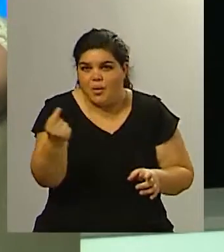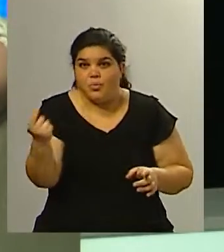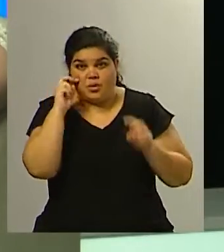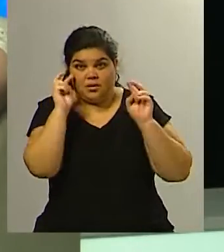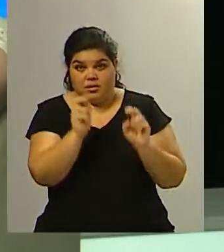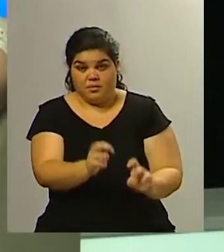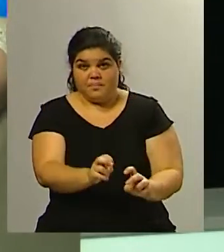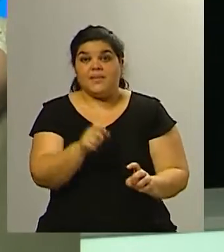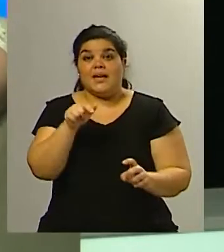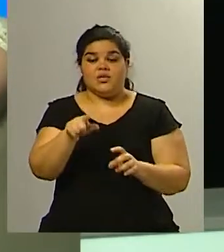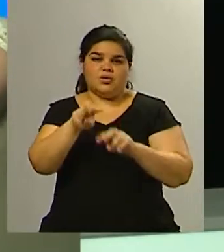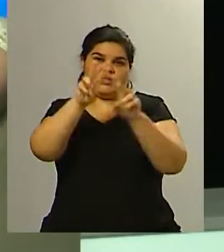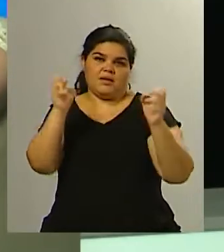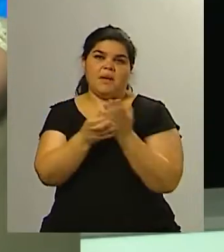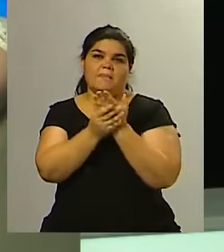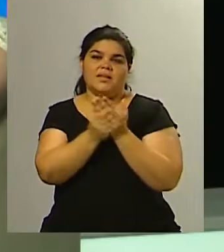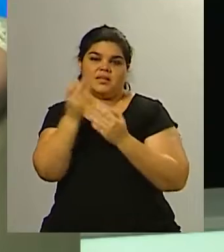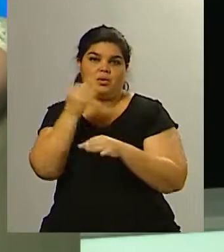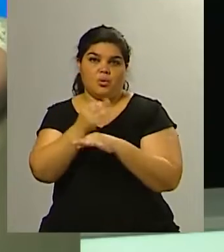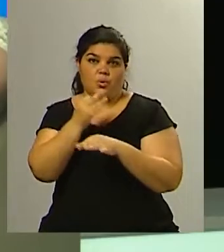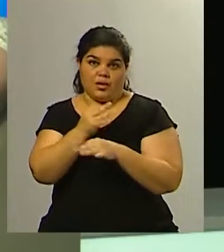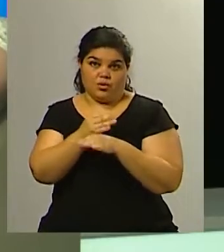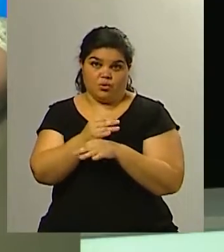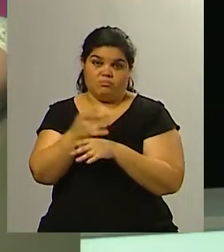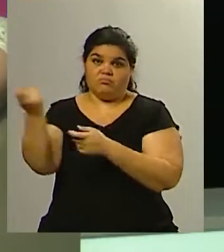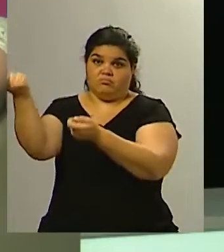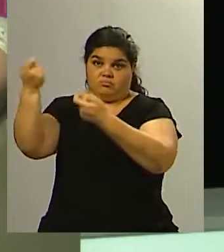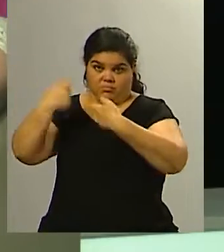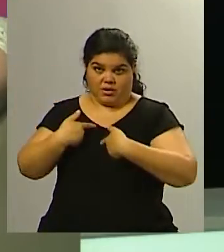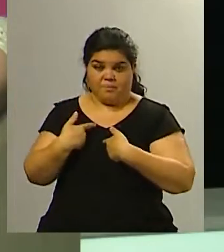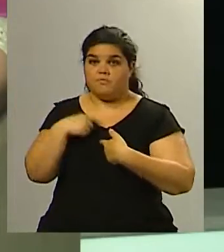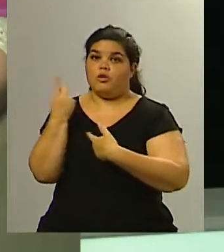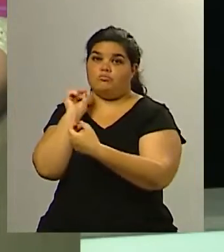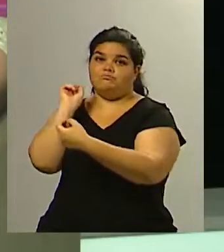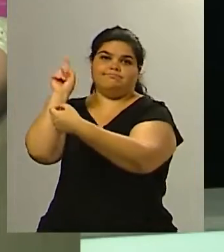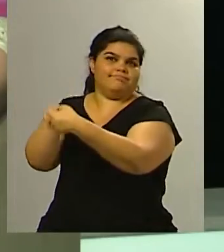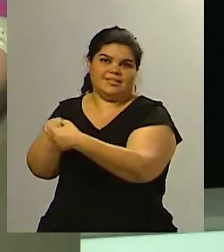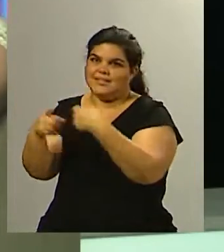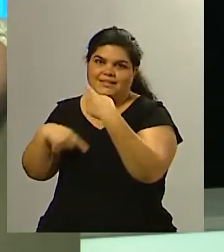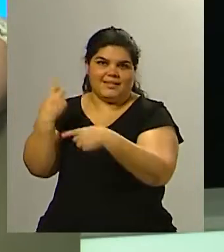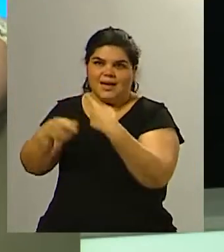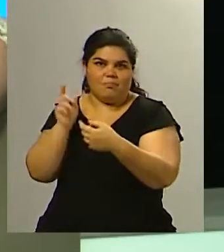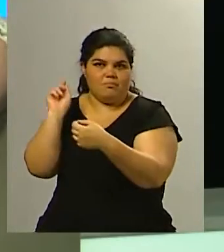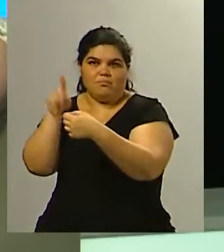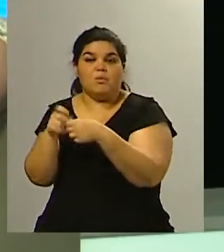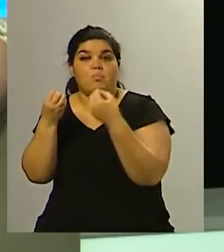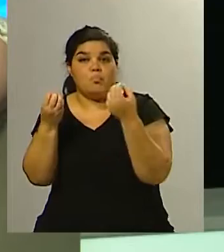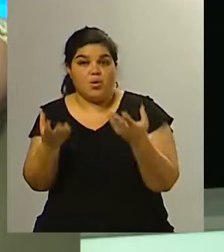del Ministerio de Educación, como te dije, Claudia, anteriormente, a lo que adherimos siempre, porque por supuesto que